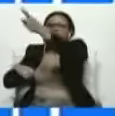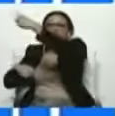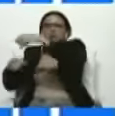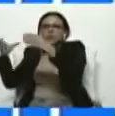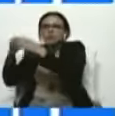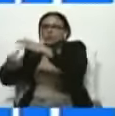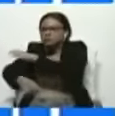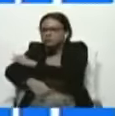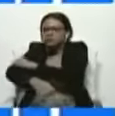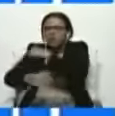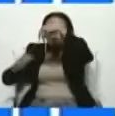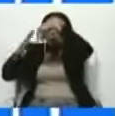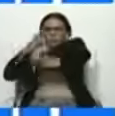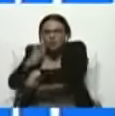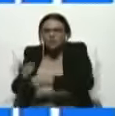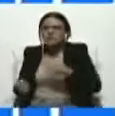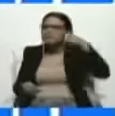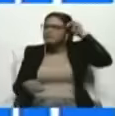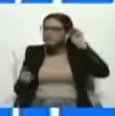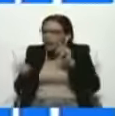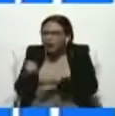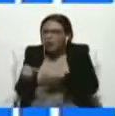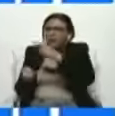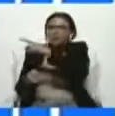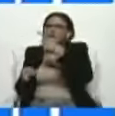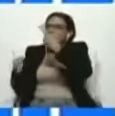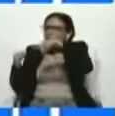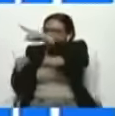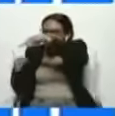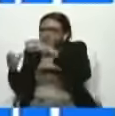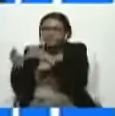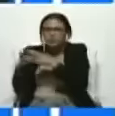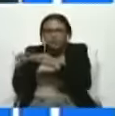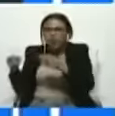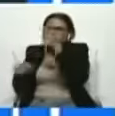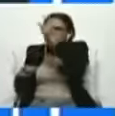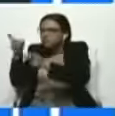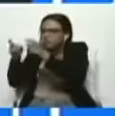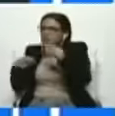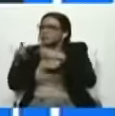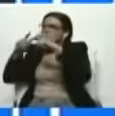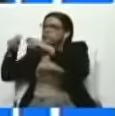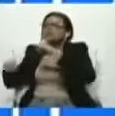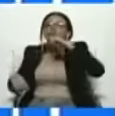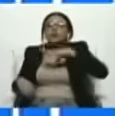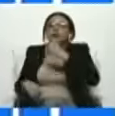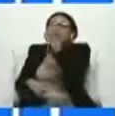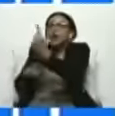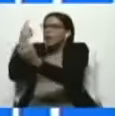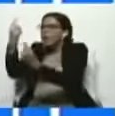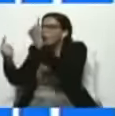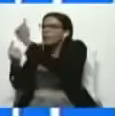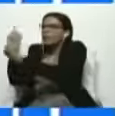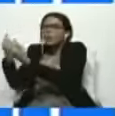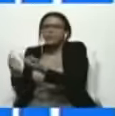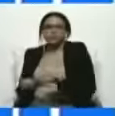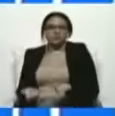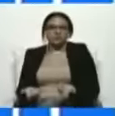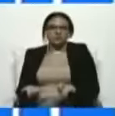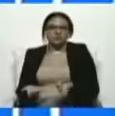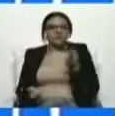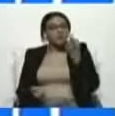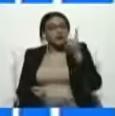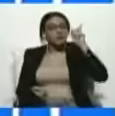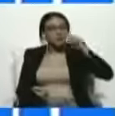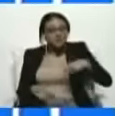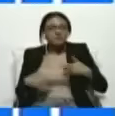los apellidos. ¿Qué hicieron con los reales de la USAID? 4.000 millones de dólares, se dice fácil.